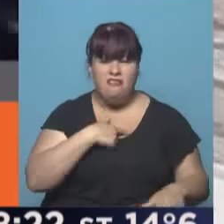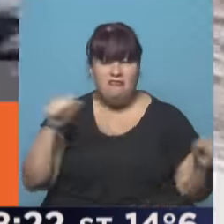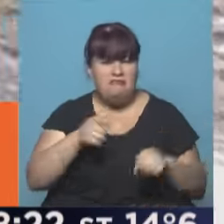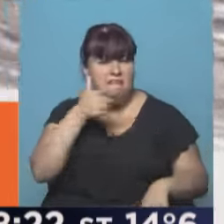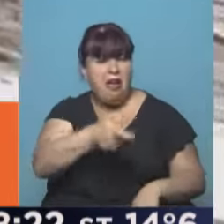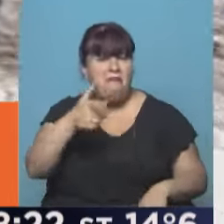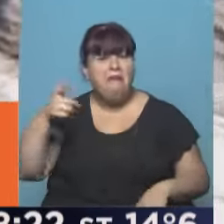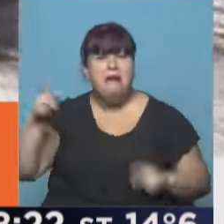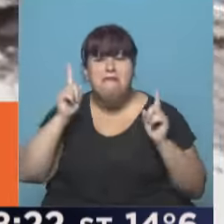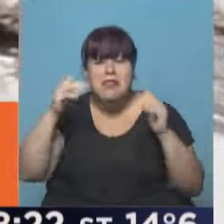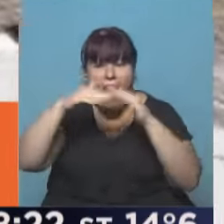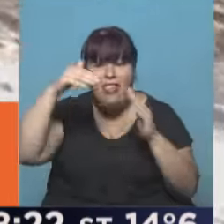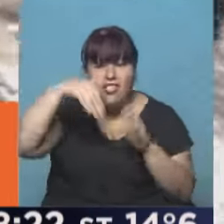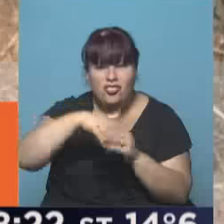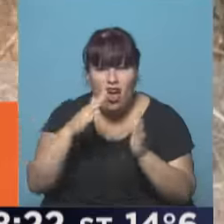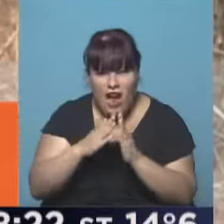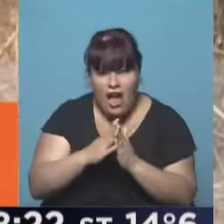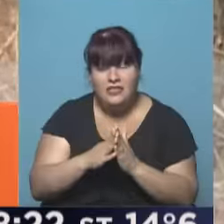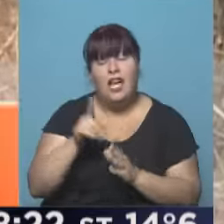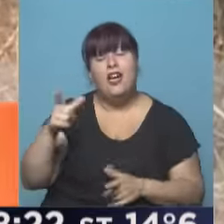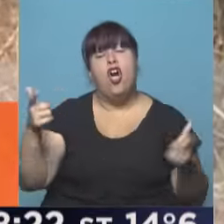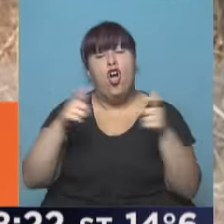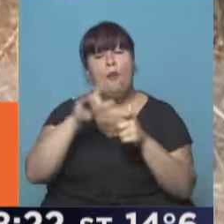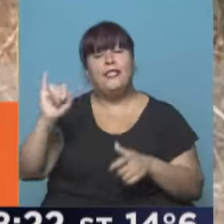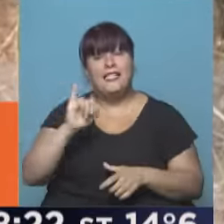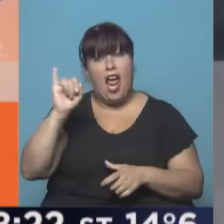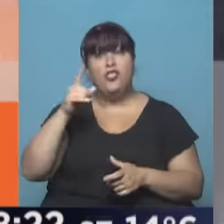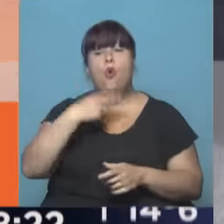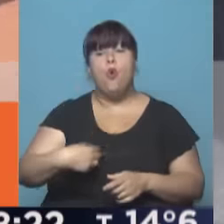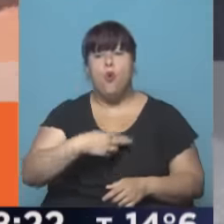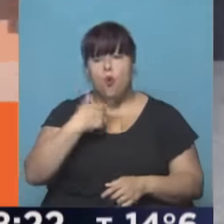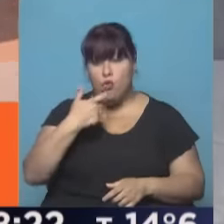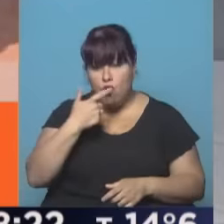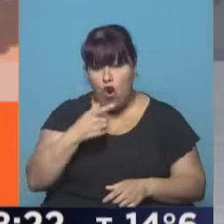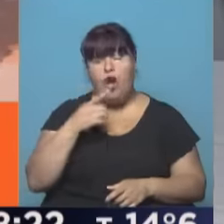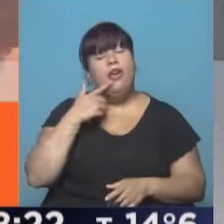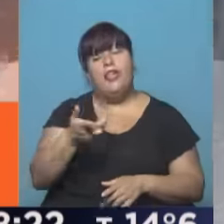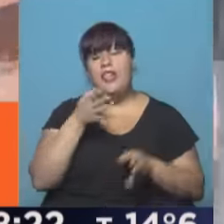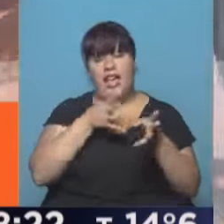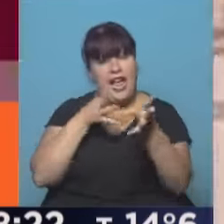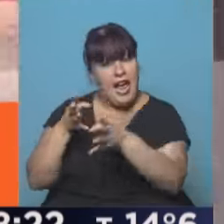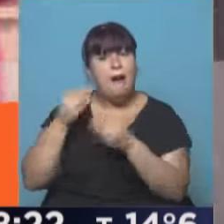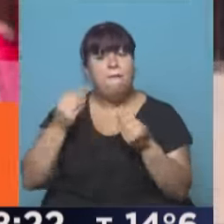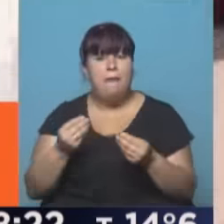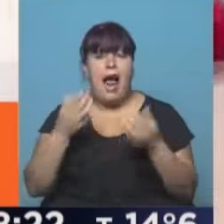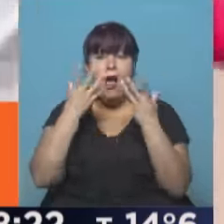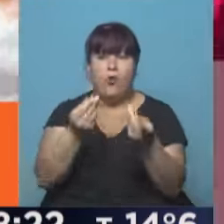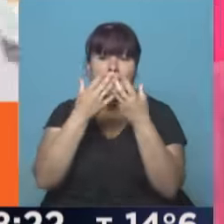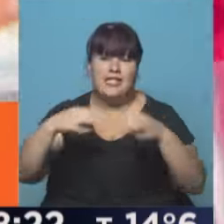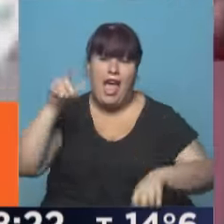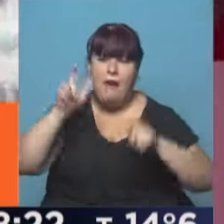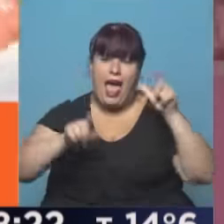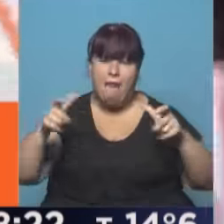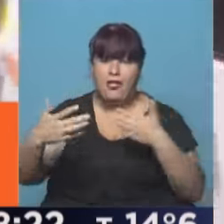fría en sus propias casas, por lo que el Comité Internacional de la Cruz Roja apeló al derecho de guerra para poder poner a salvo a la